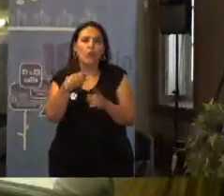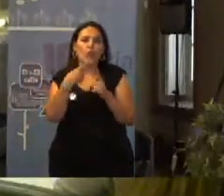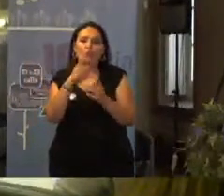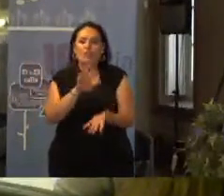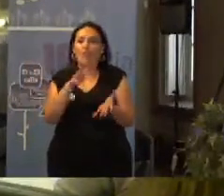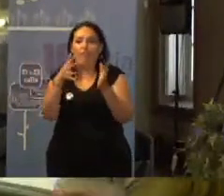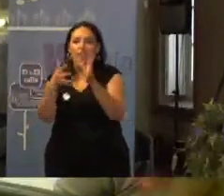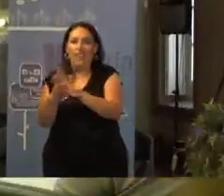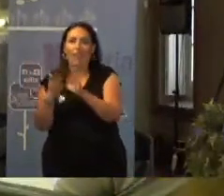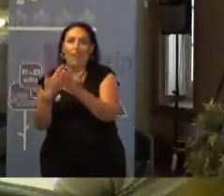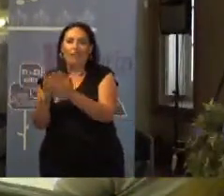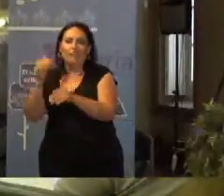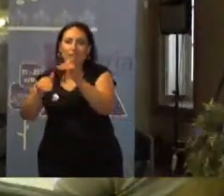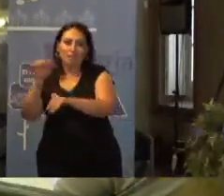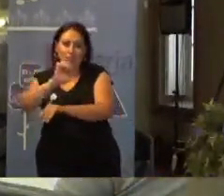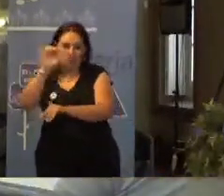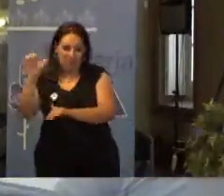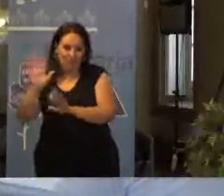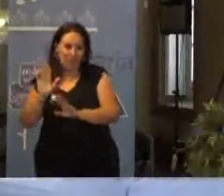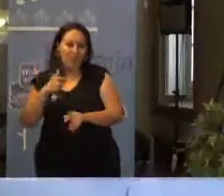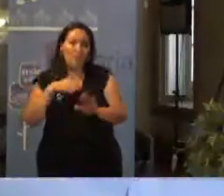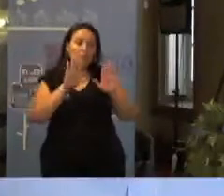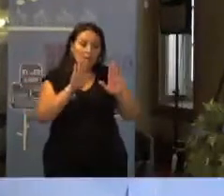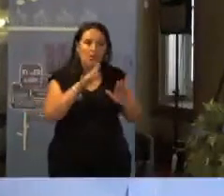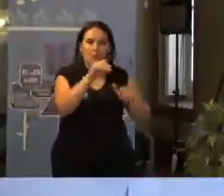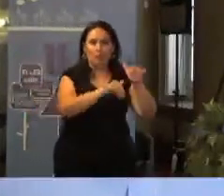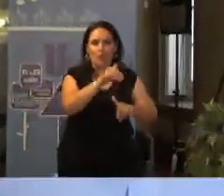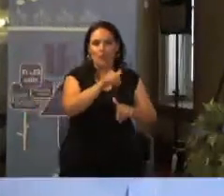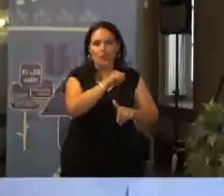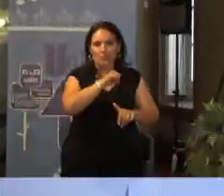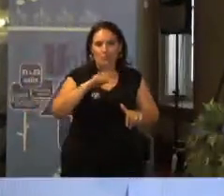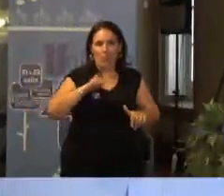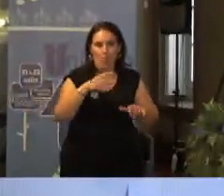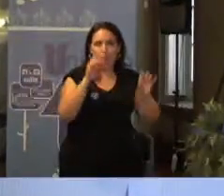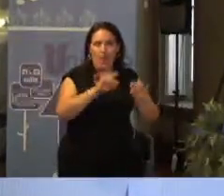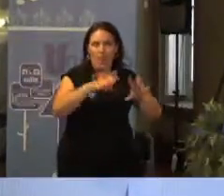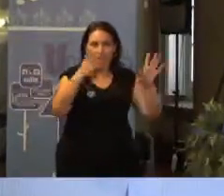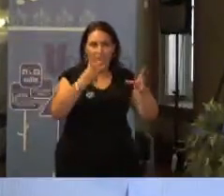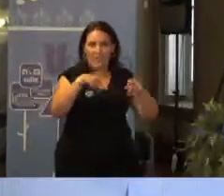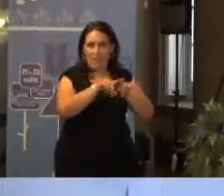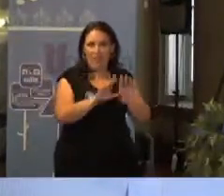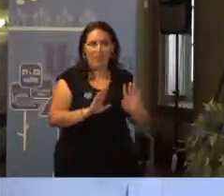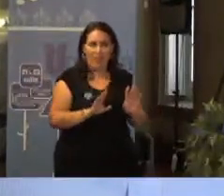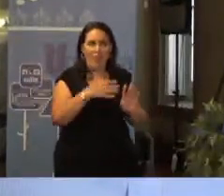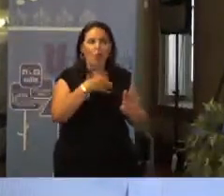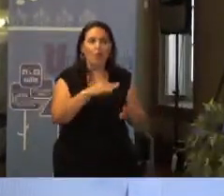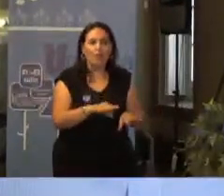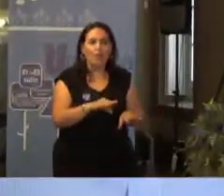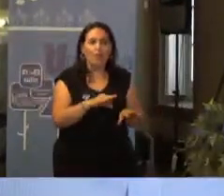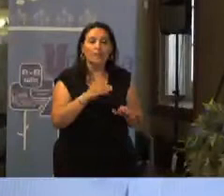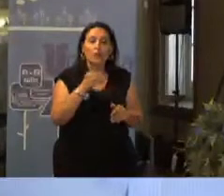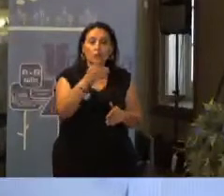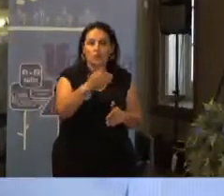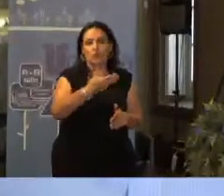cousas, pero se de cara a unhas autonómicas acontece un milagre semellante a este, sería probable que noutras